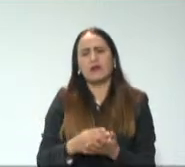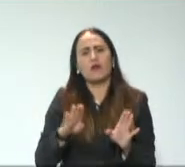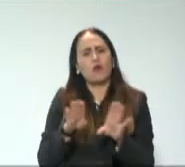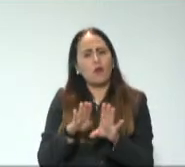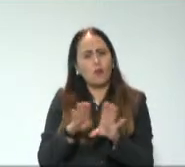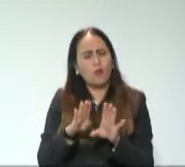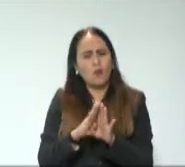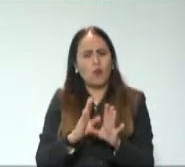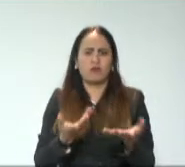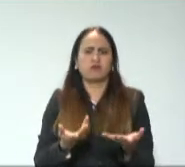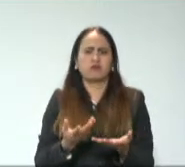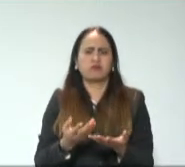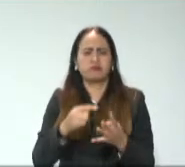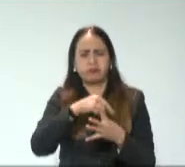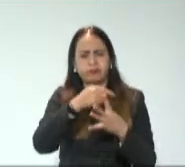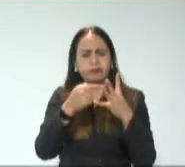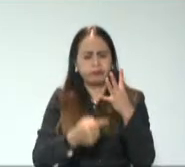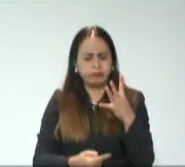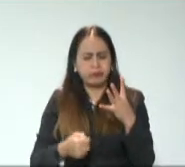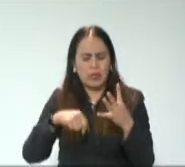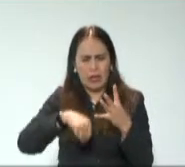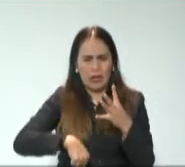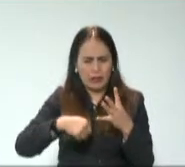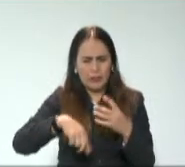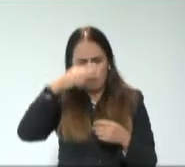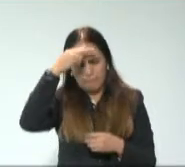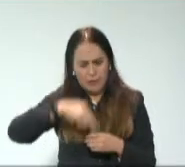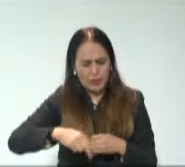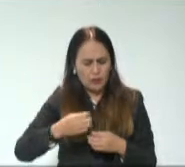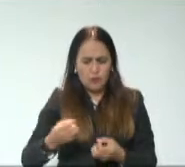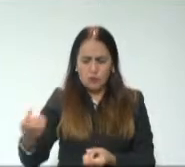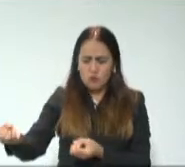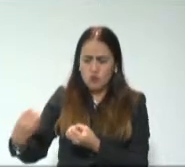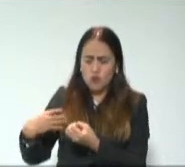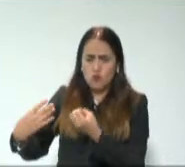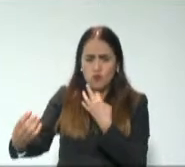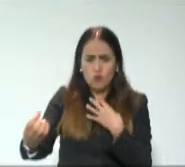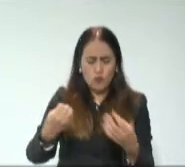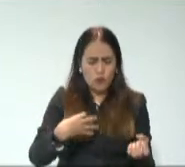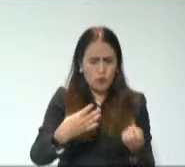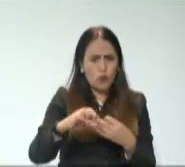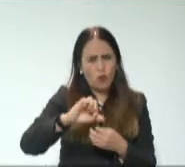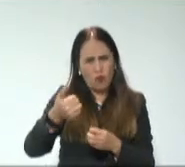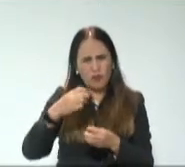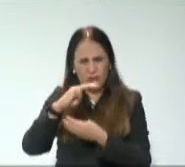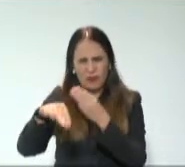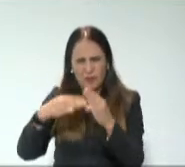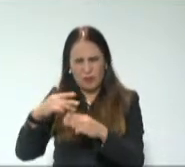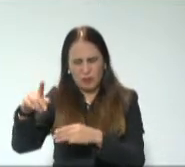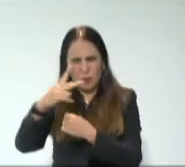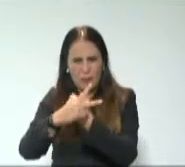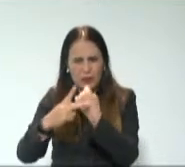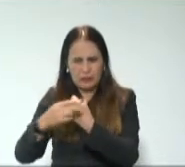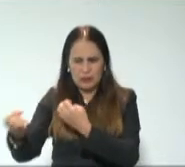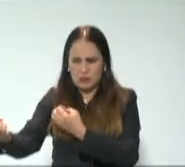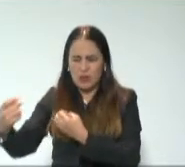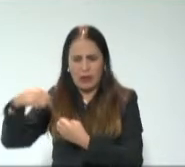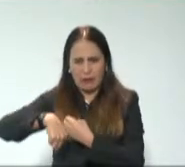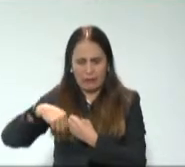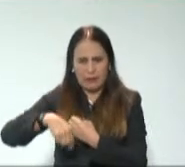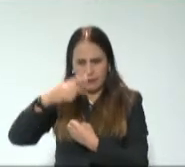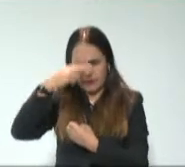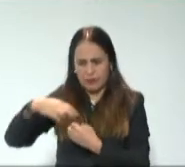introducción de la mayoría de las aportaciones que en el mundo se generan a favor de México ante una situación